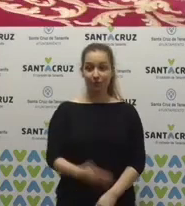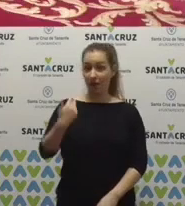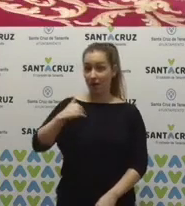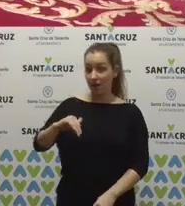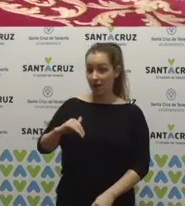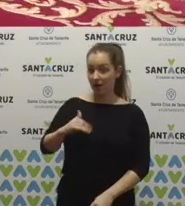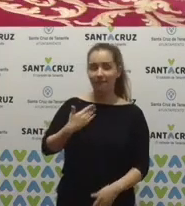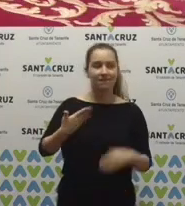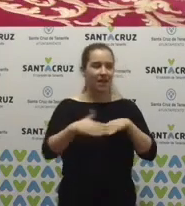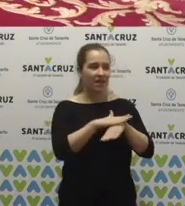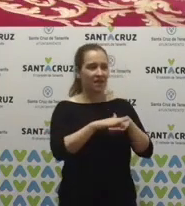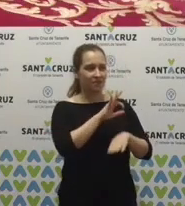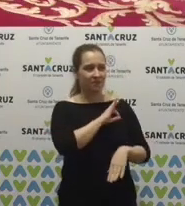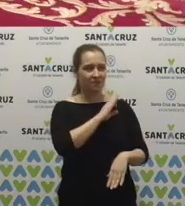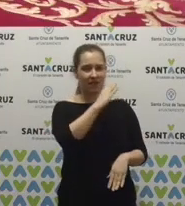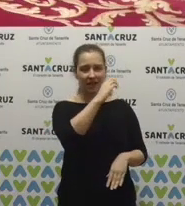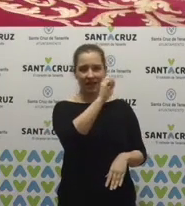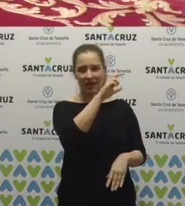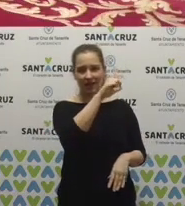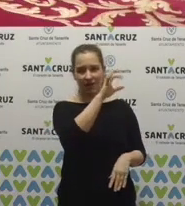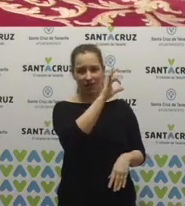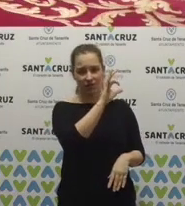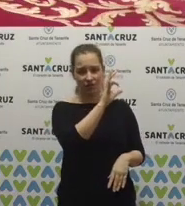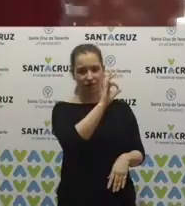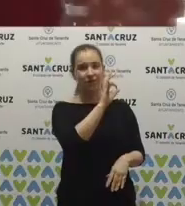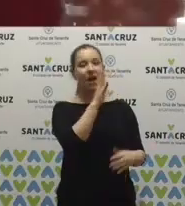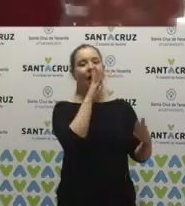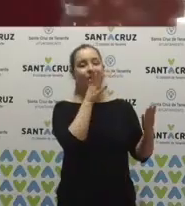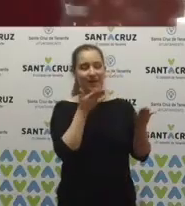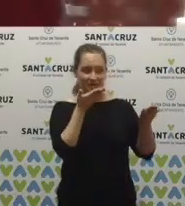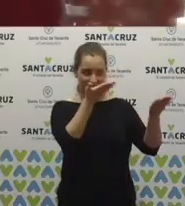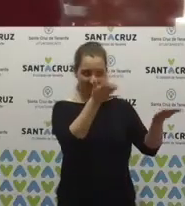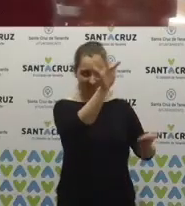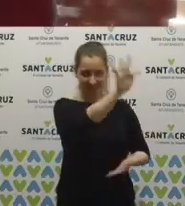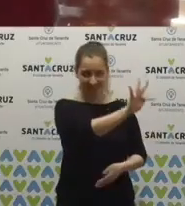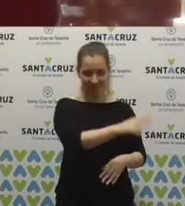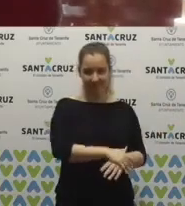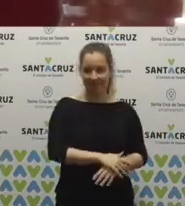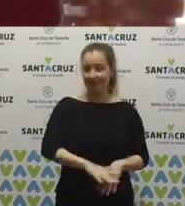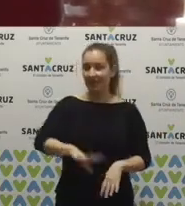disculpe don carlo parece que se cae ahora sí puede